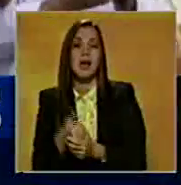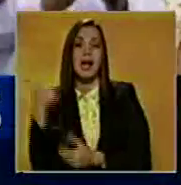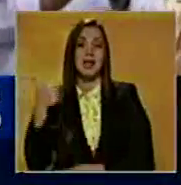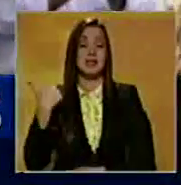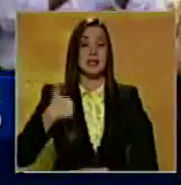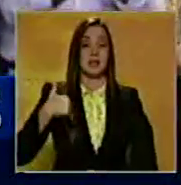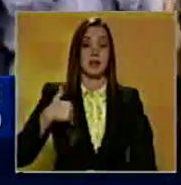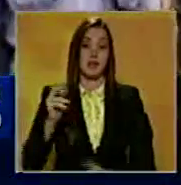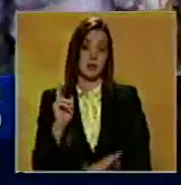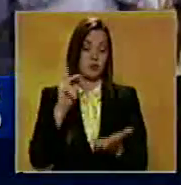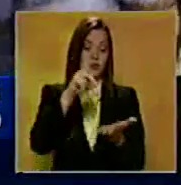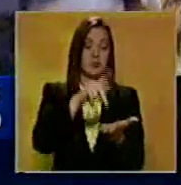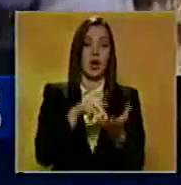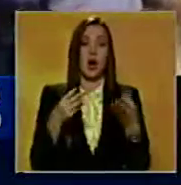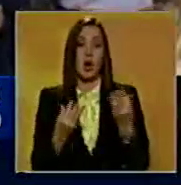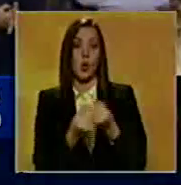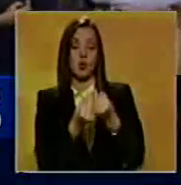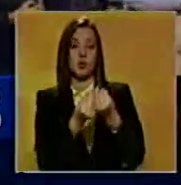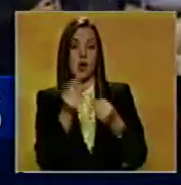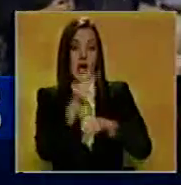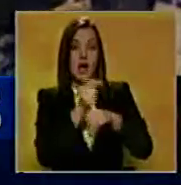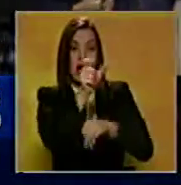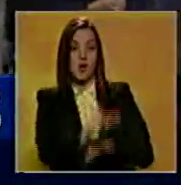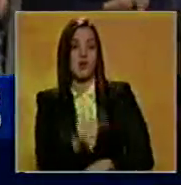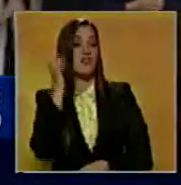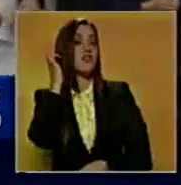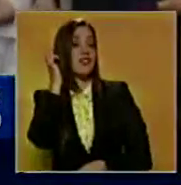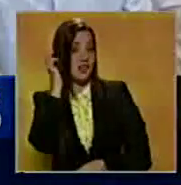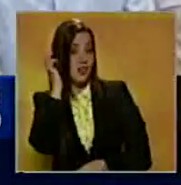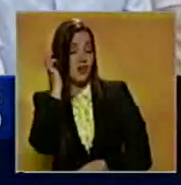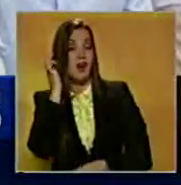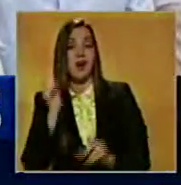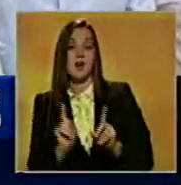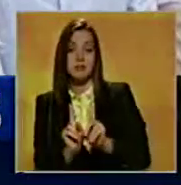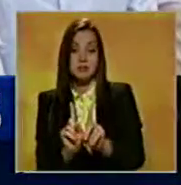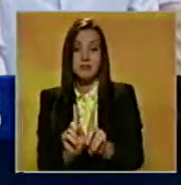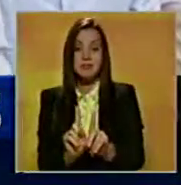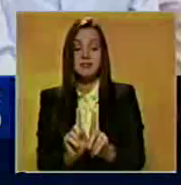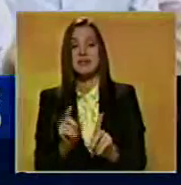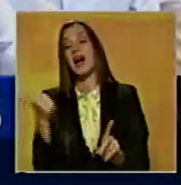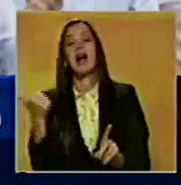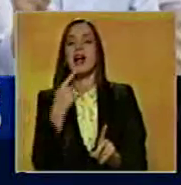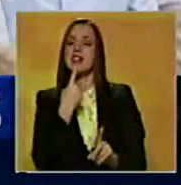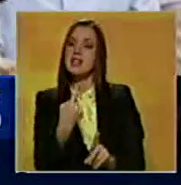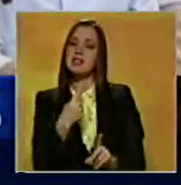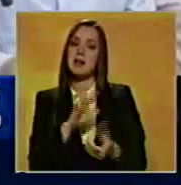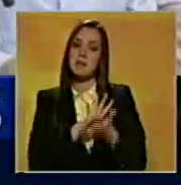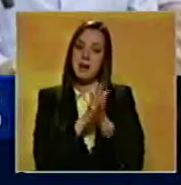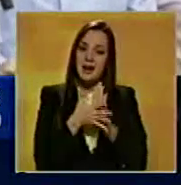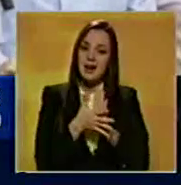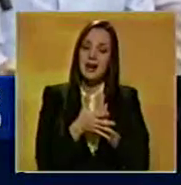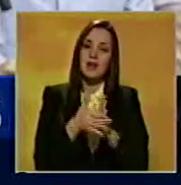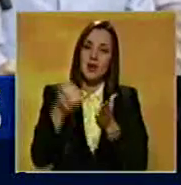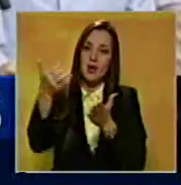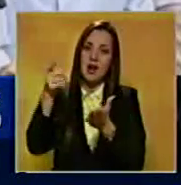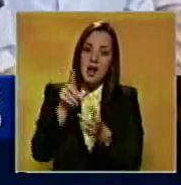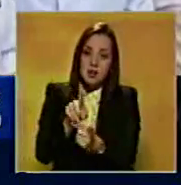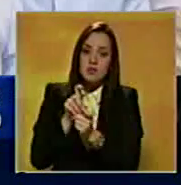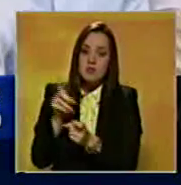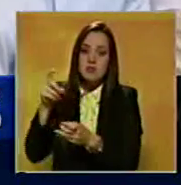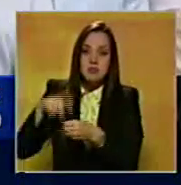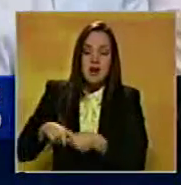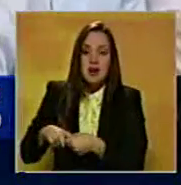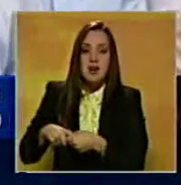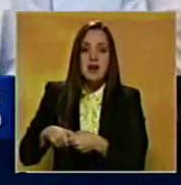pergamino junto a la gobernadora maría eugenia vidal macri recordó que la eliminación de las retenciones habría sido una promesa